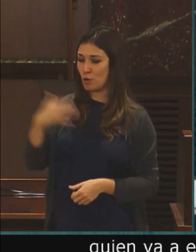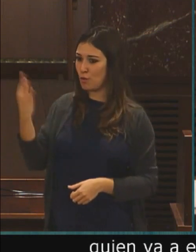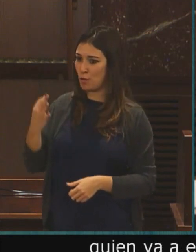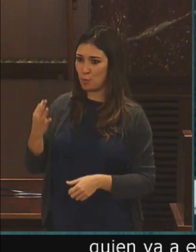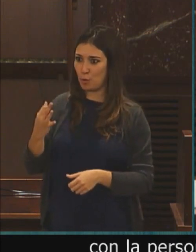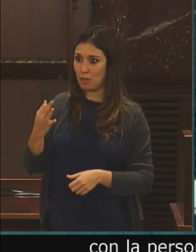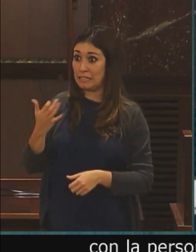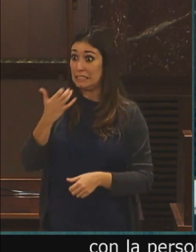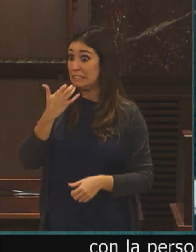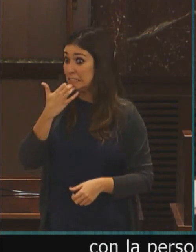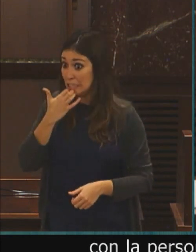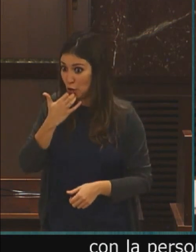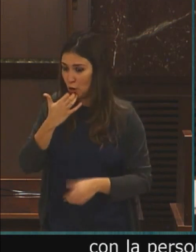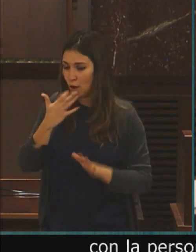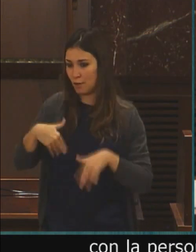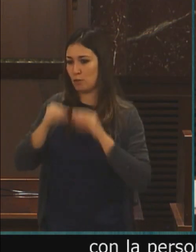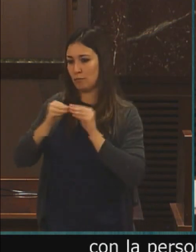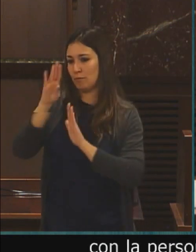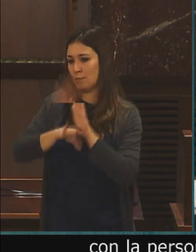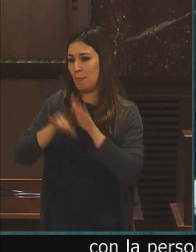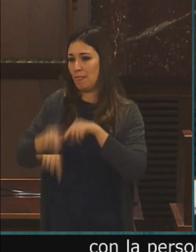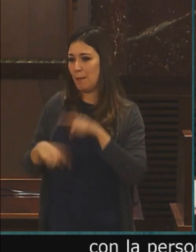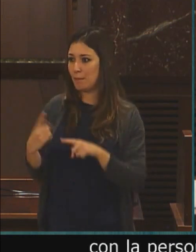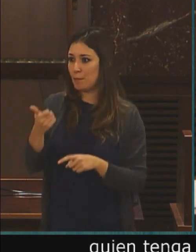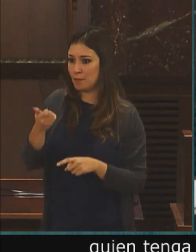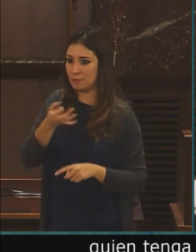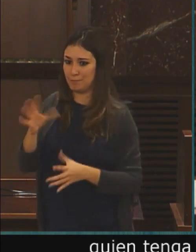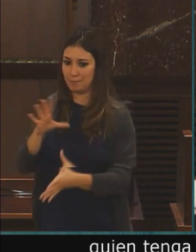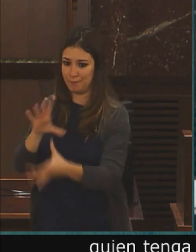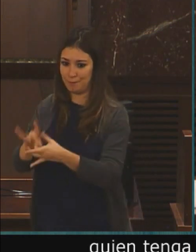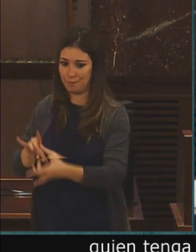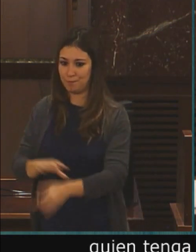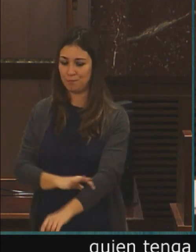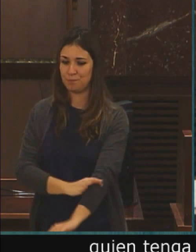desarrollar el programa que se ha elaborado.